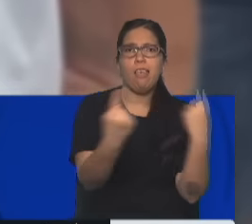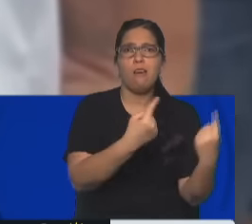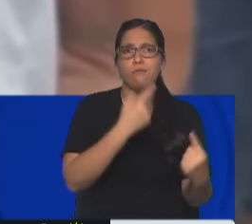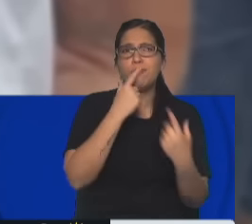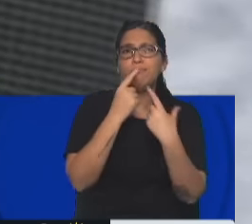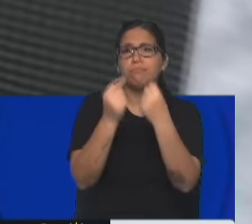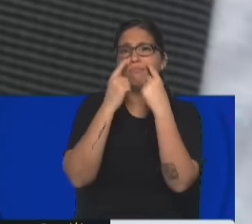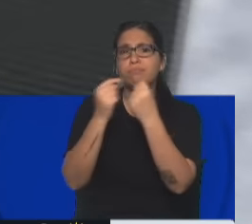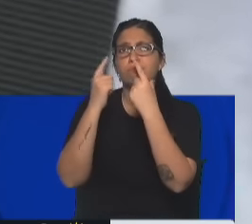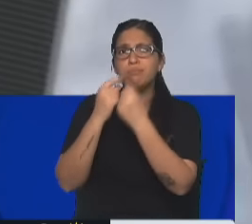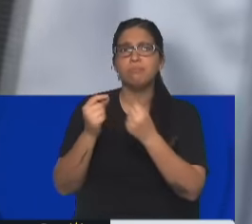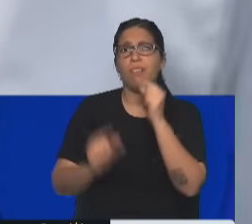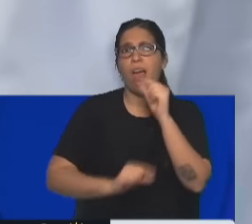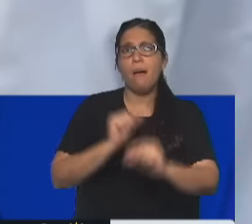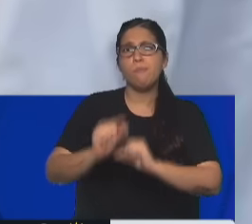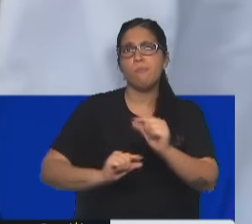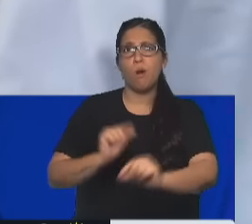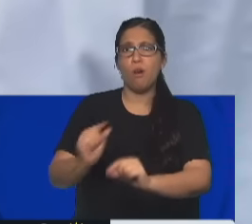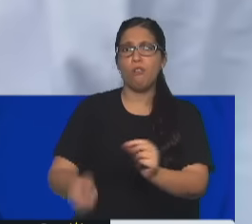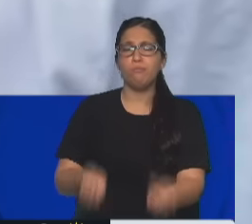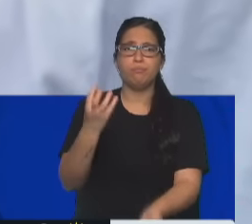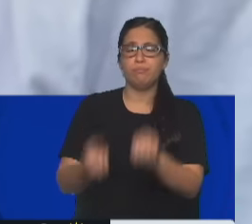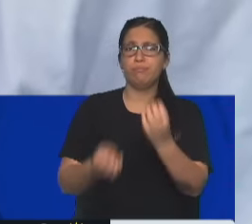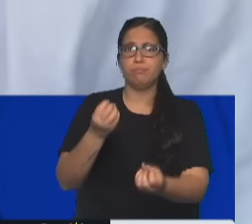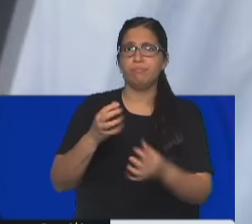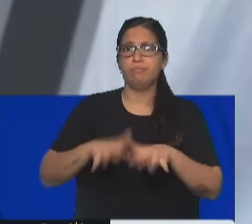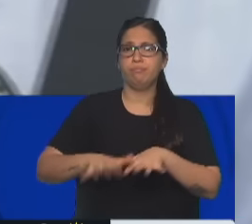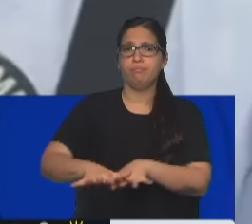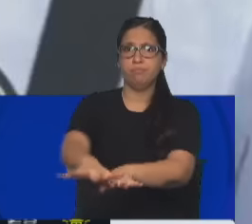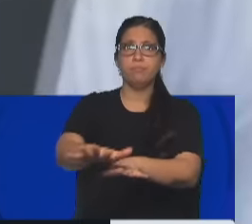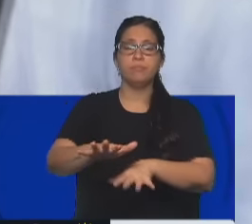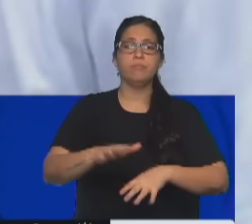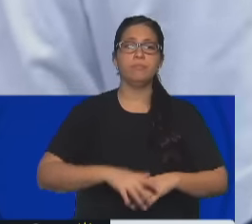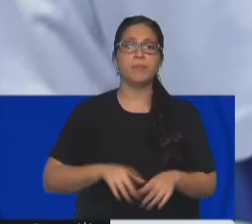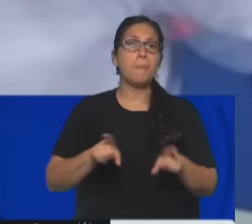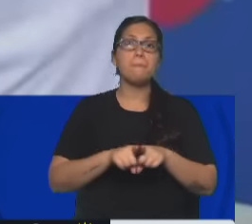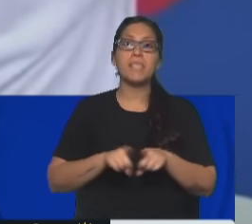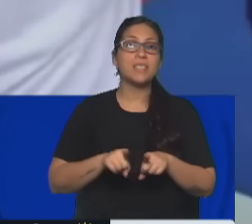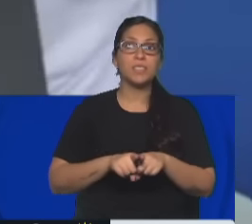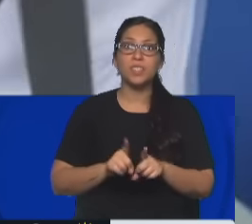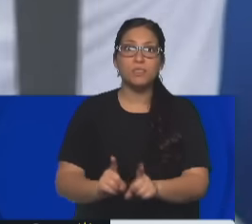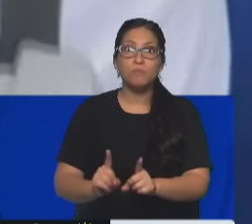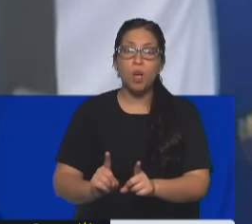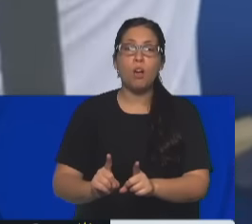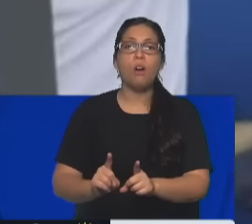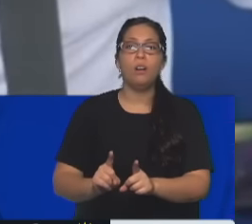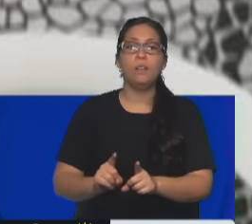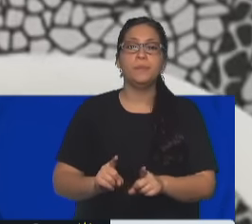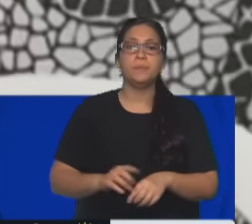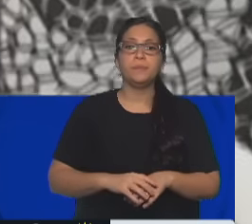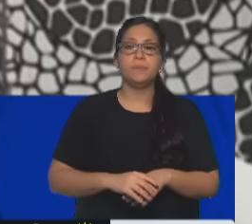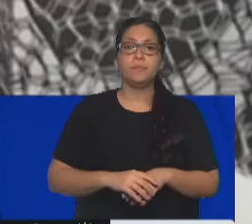testimonios que fueron surgiendo con el correr de las últimas horas. Sucedió lo mismo, ni bien acontecido